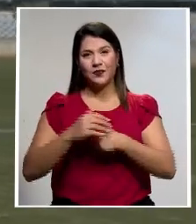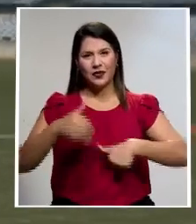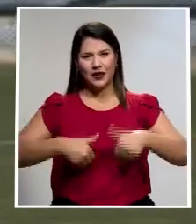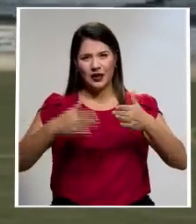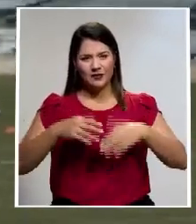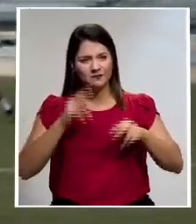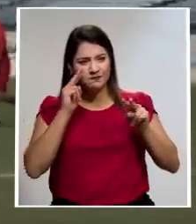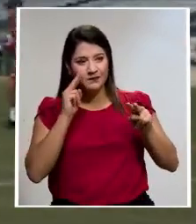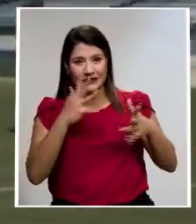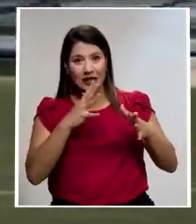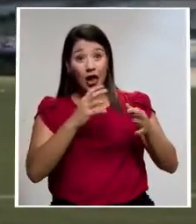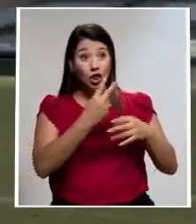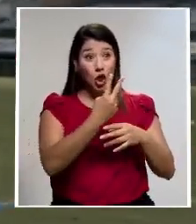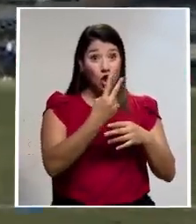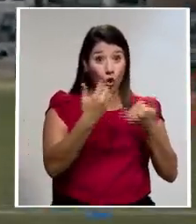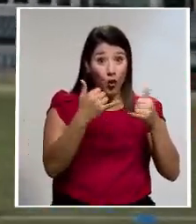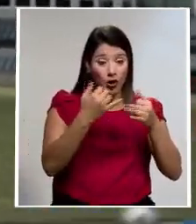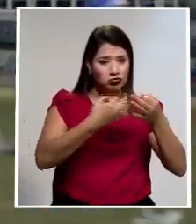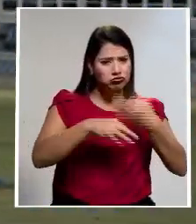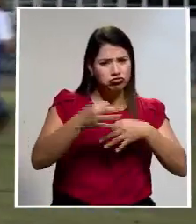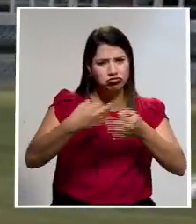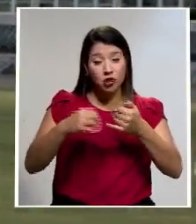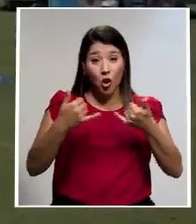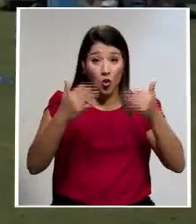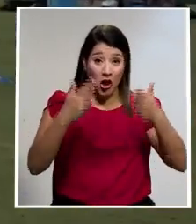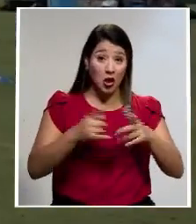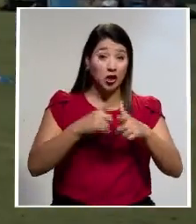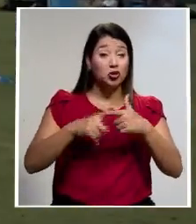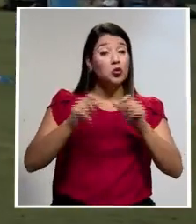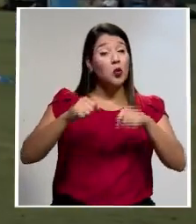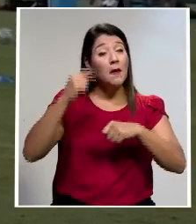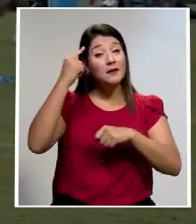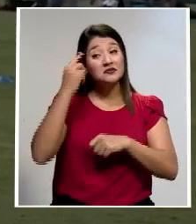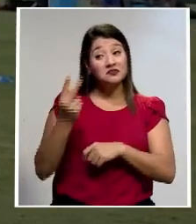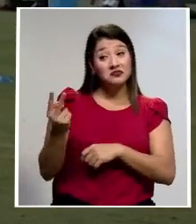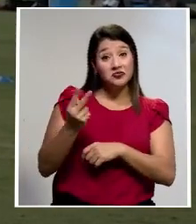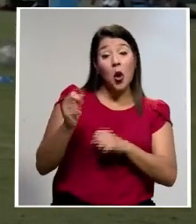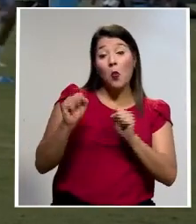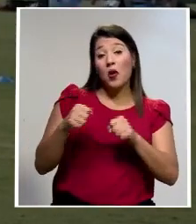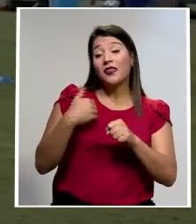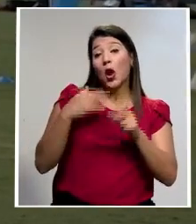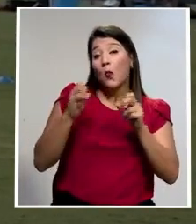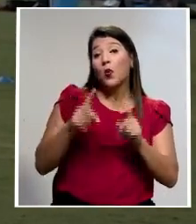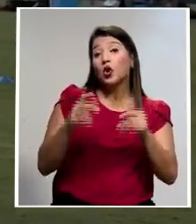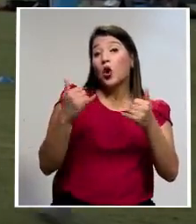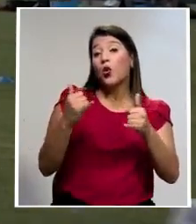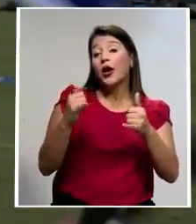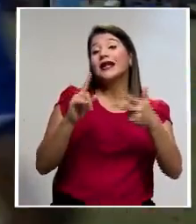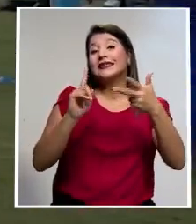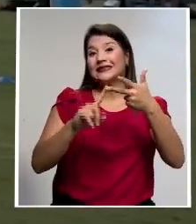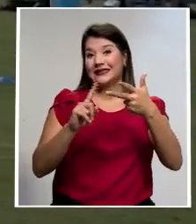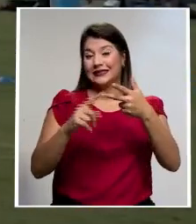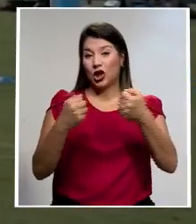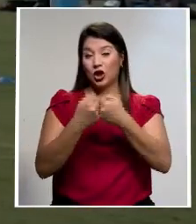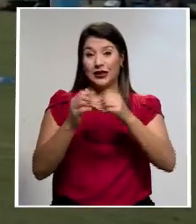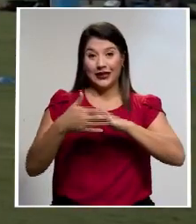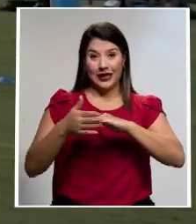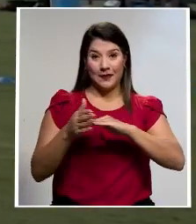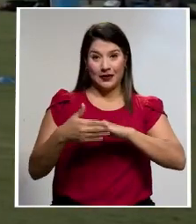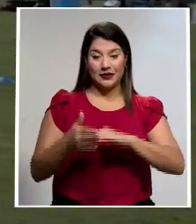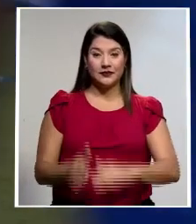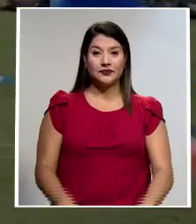dos duelos de la Copa, razón por la cual podría pensarse que ambos futbolistas tengan minutos en el choque por el primer lugar del grupo contra Jamaica.